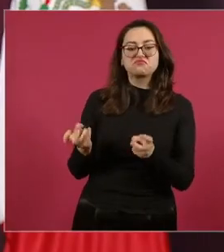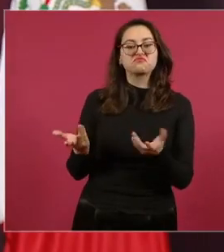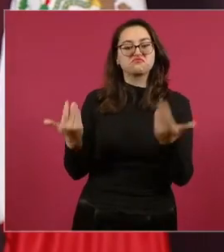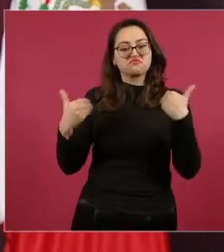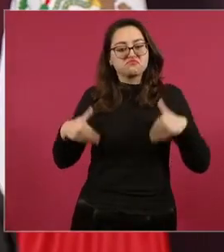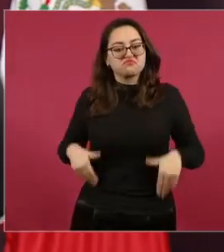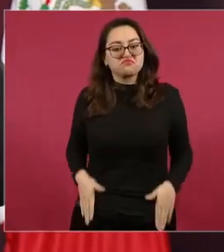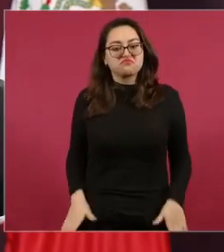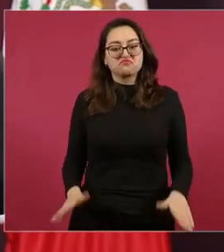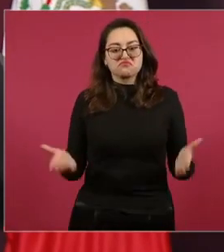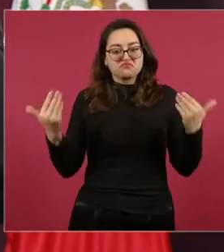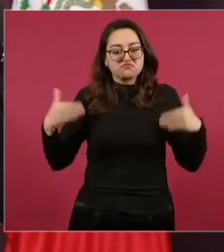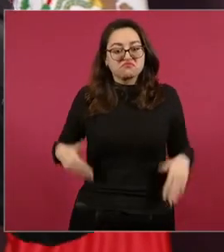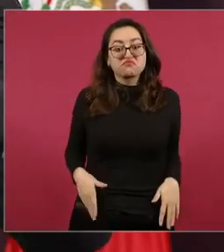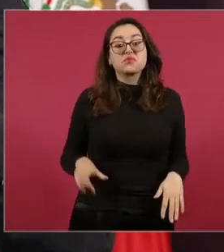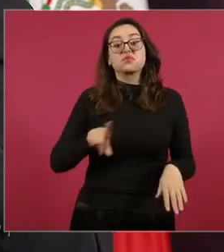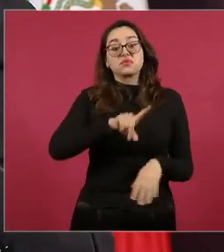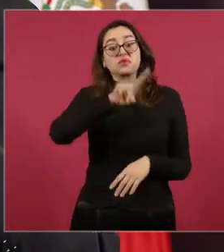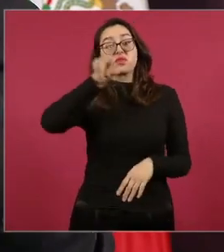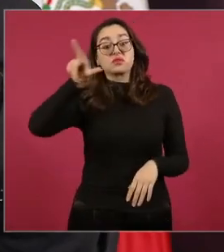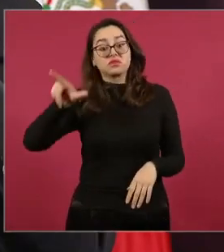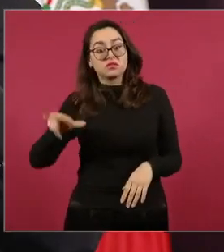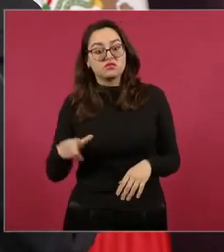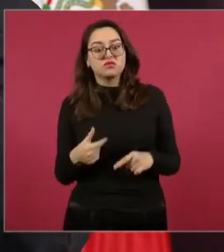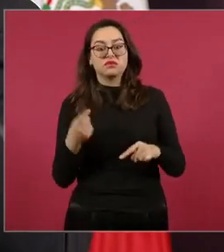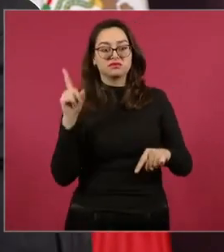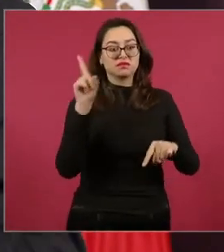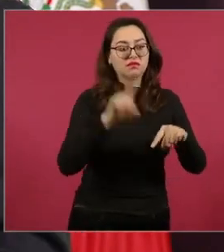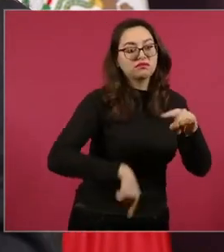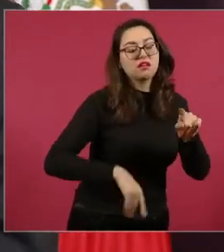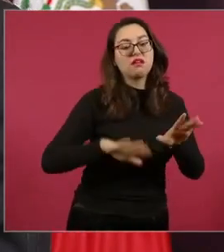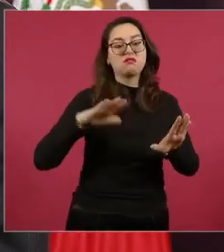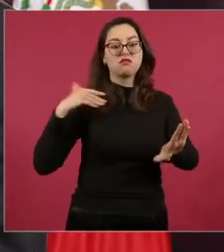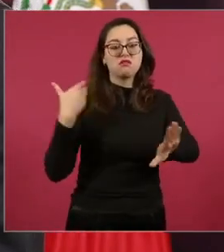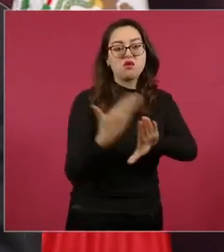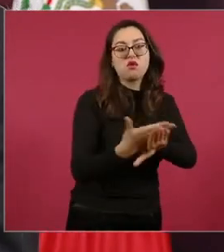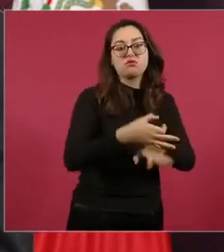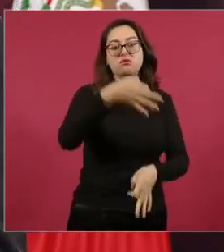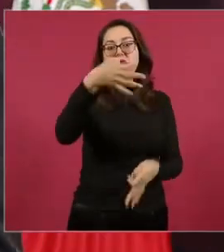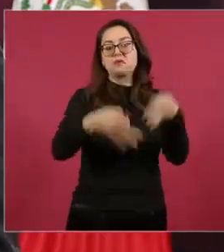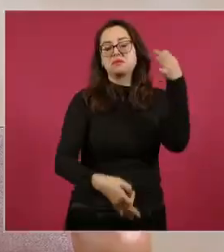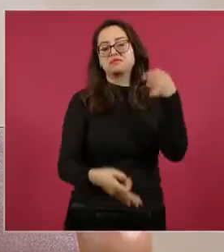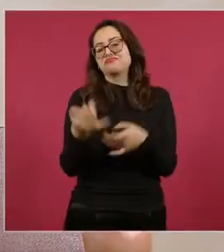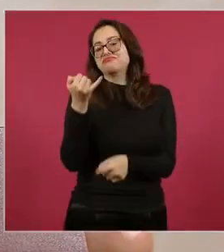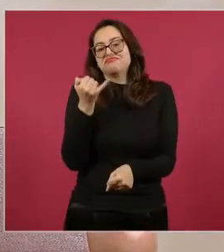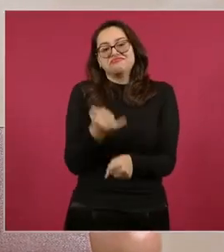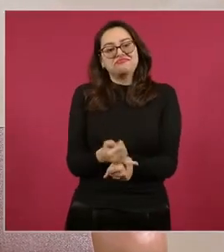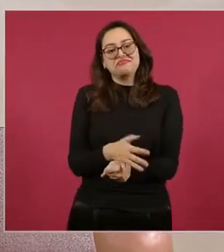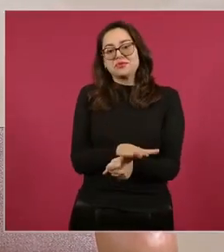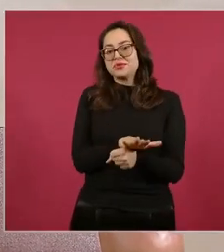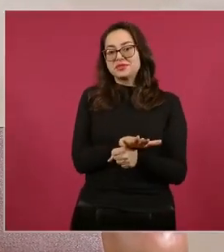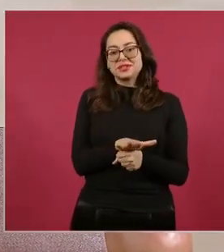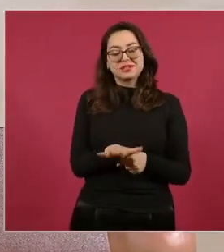no se pudiese revocar o dar marcha atrás a estas operaciones.